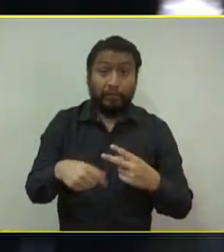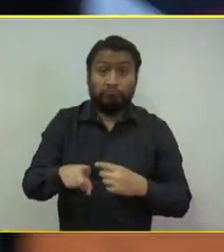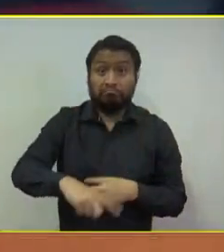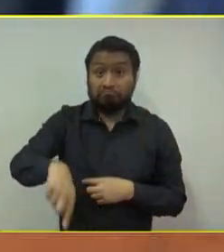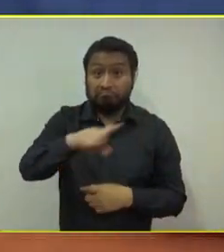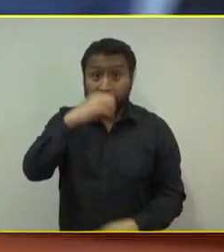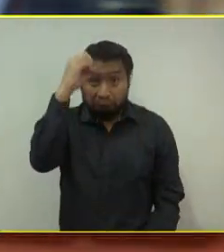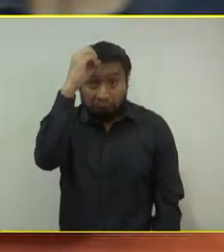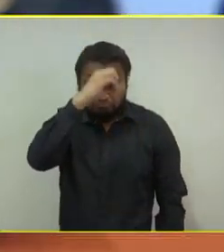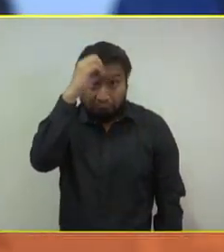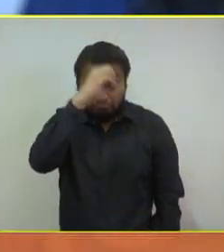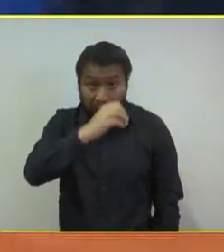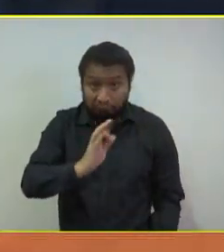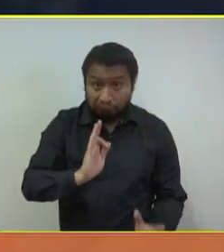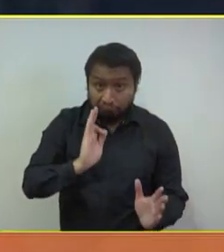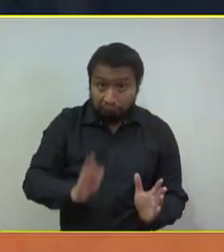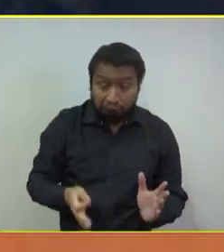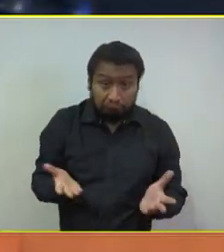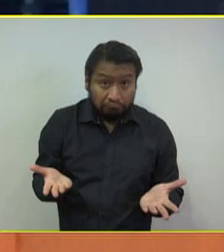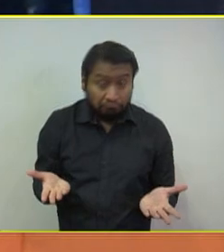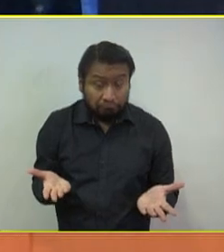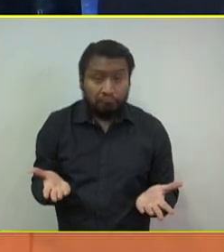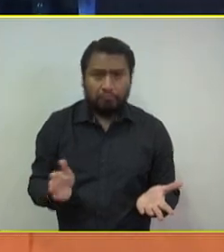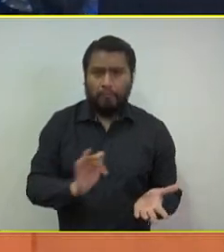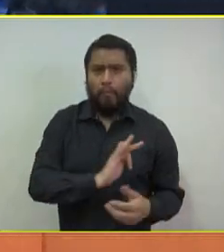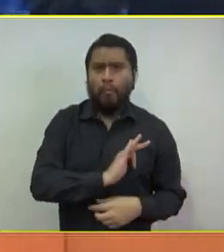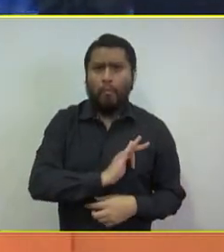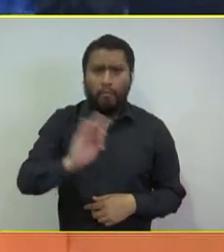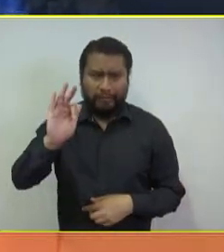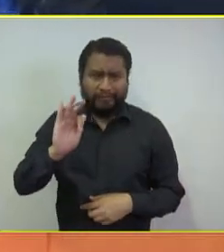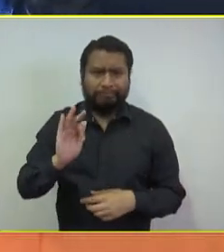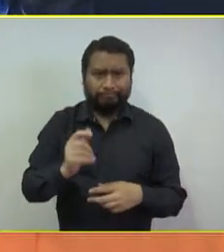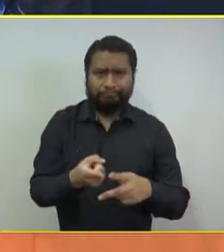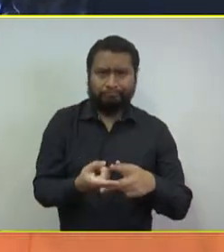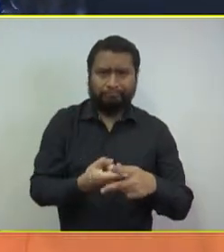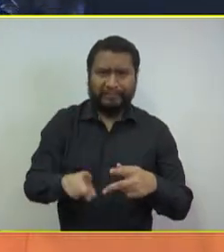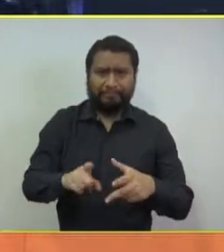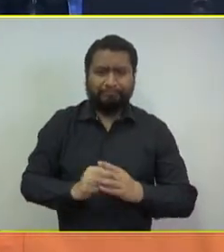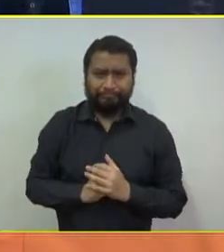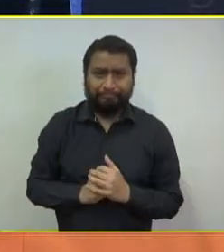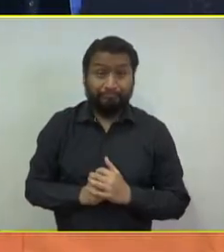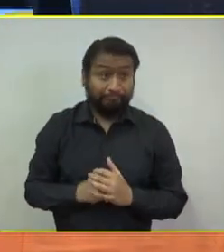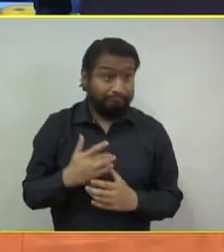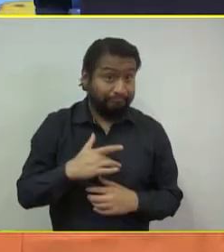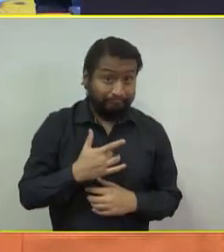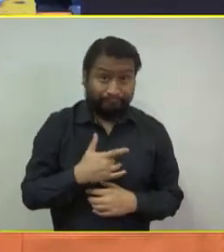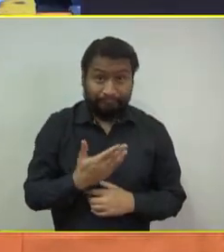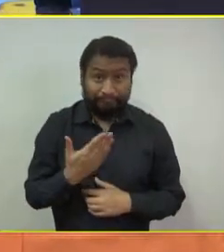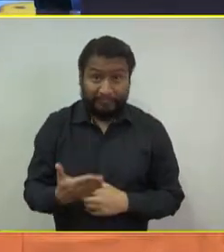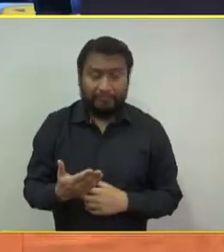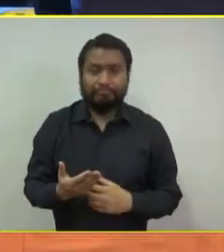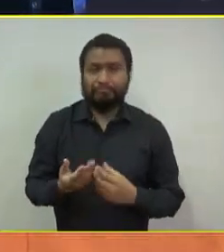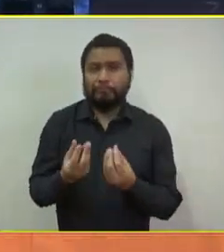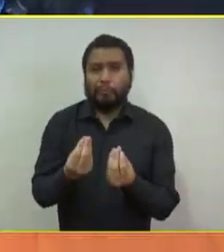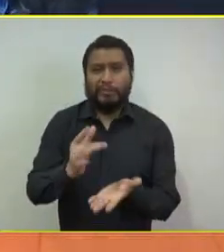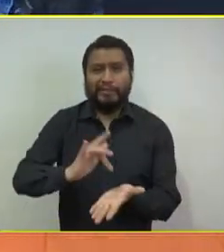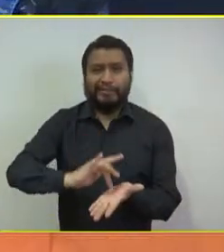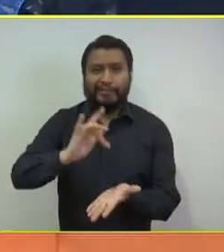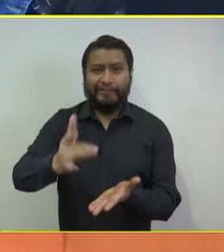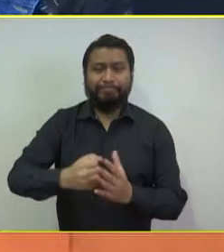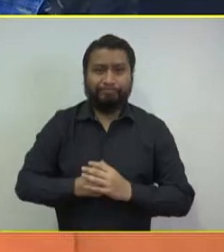bien, entremos en acción. ¿Les parece bien? Sí, claro. Gracias. Muchas gracias.